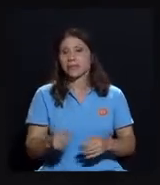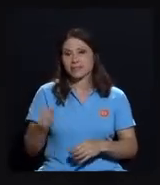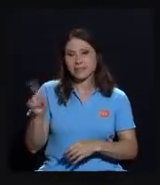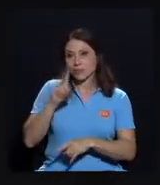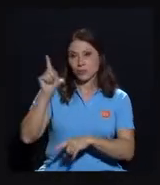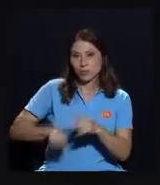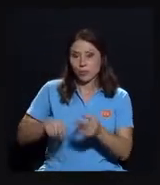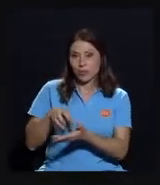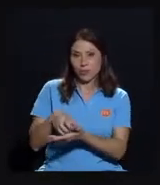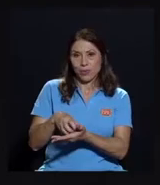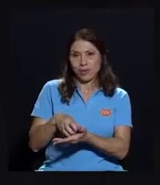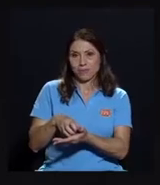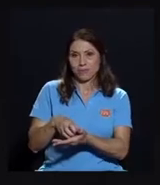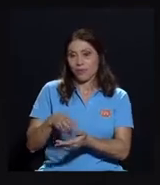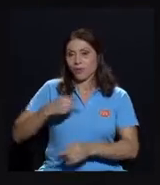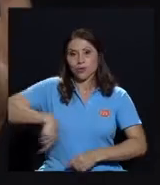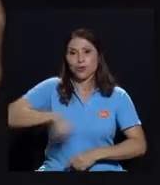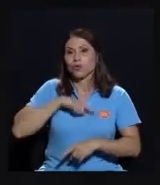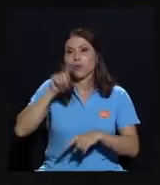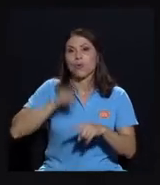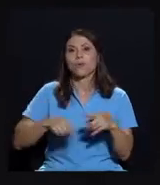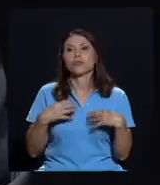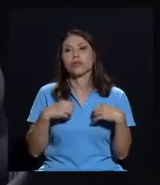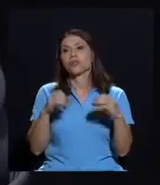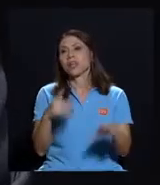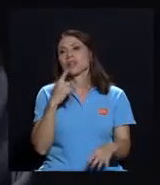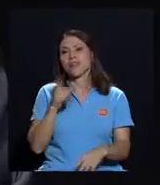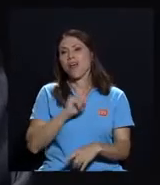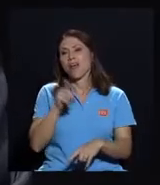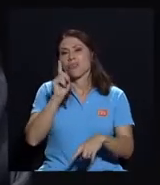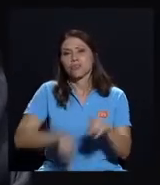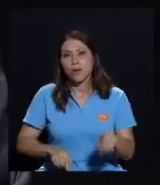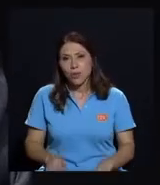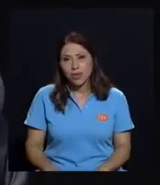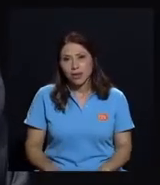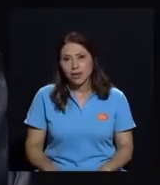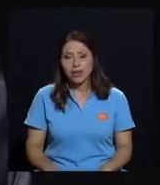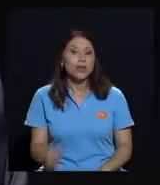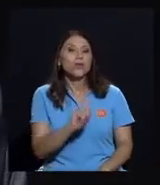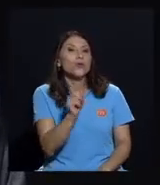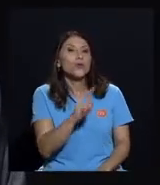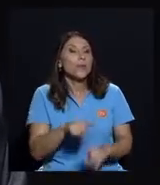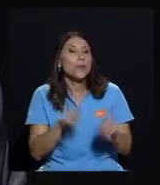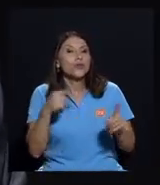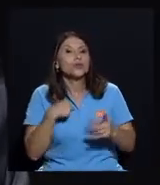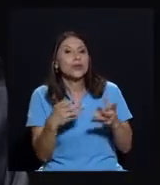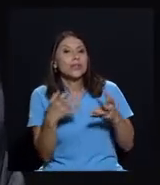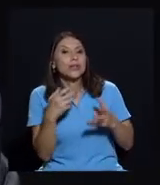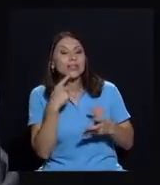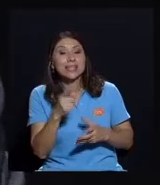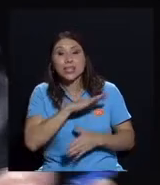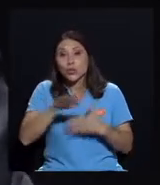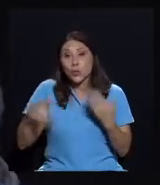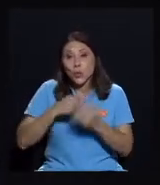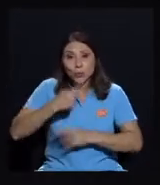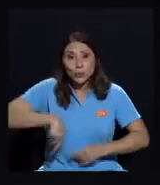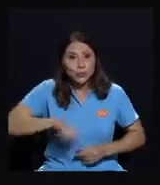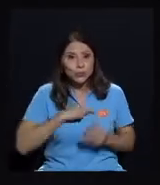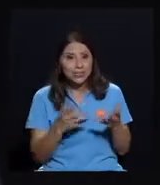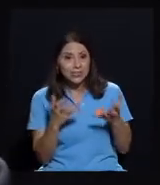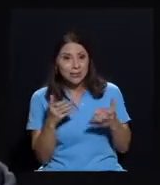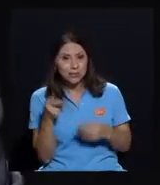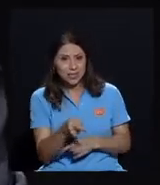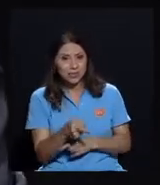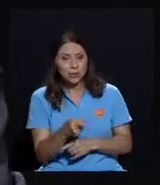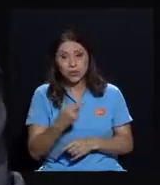no tenemos por qué renunciar y decir no se va a poder pero lo que quiere decir es que todos quisiéramos eso es indudable sí que hacemos más pues